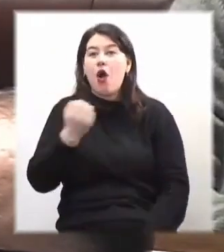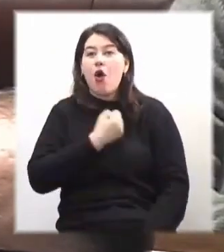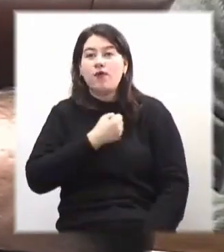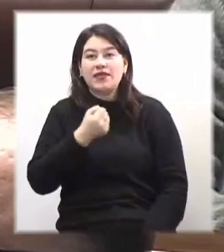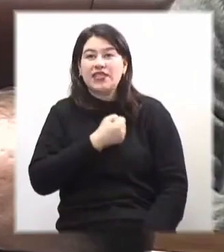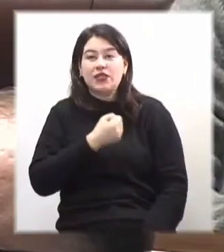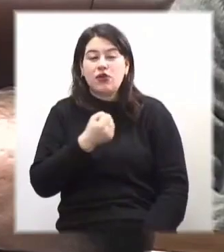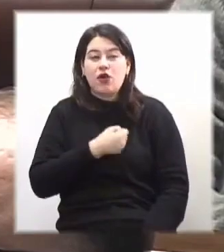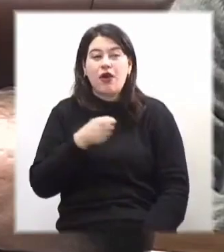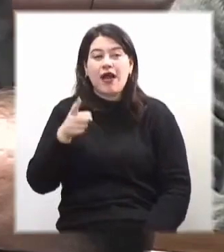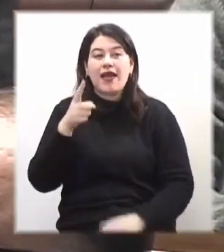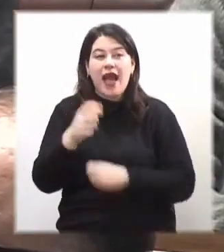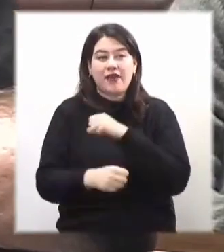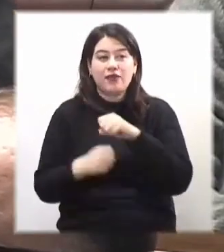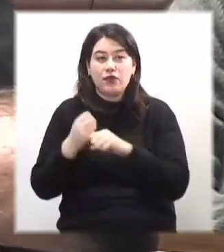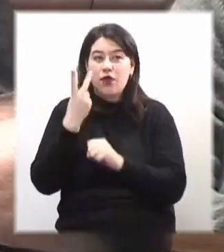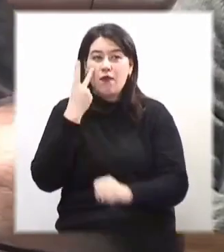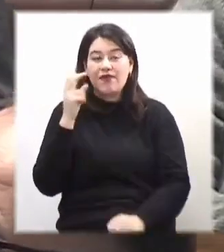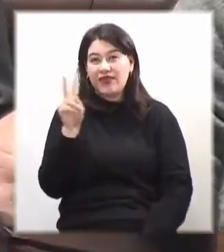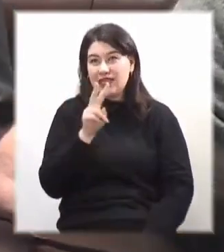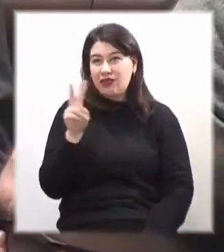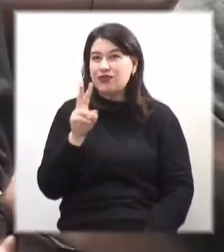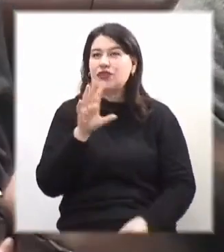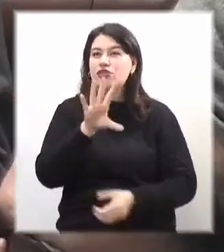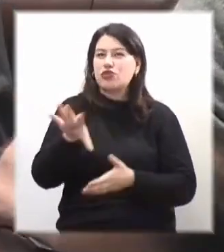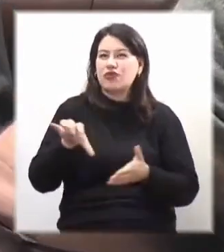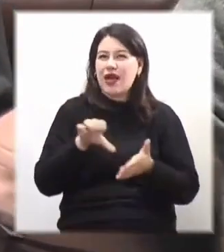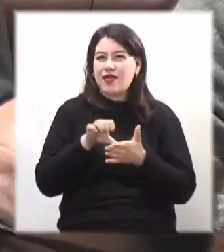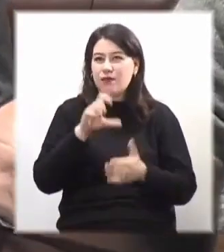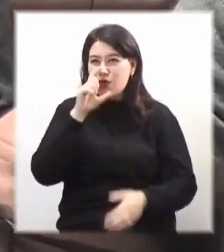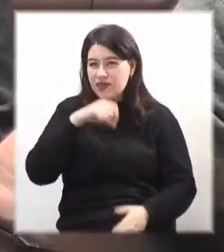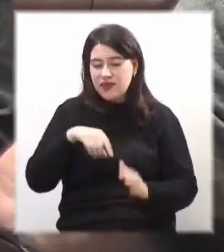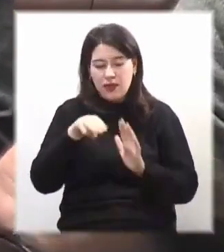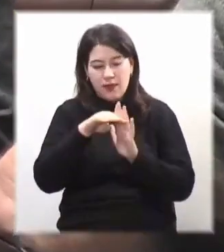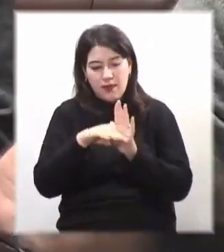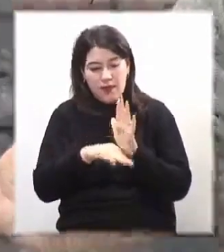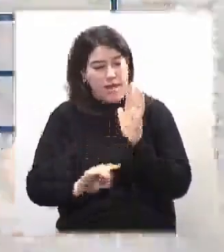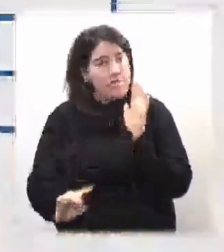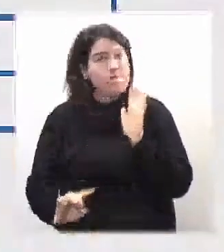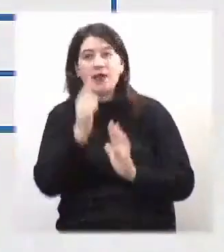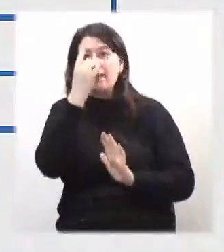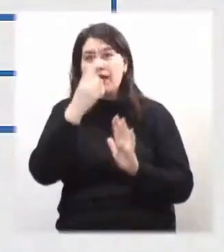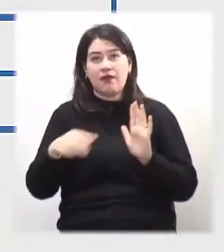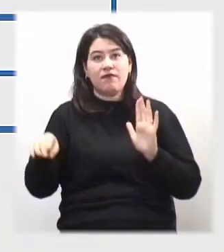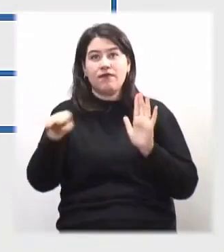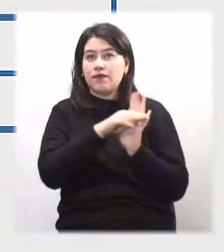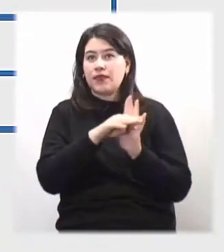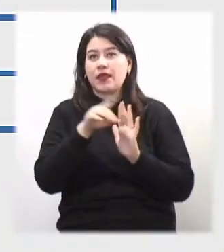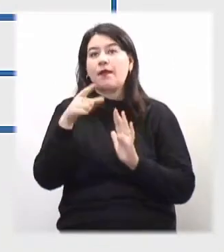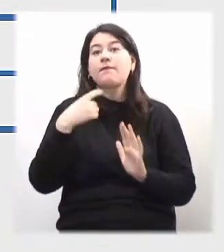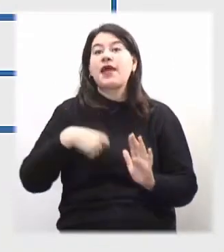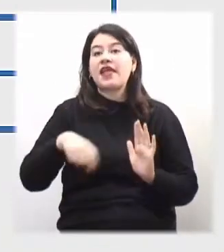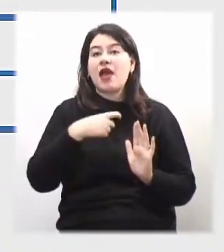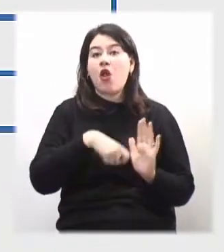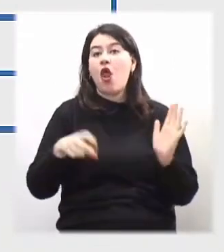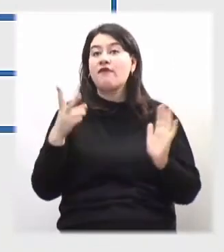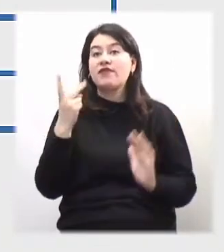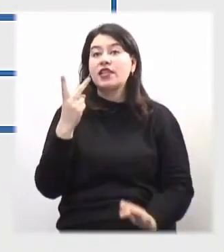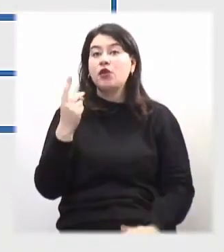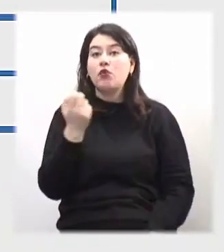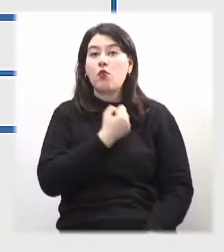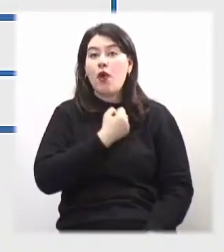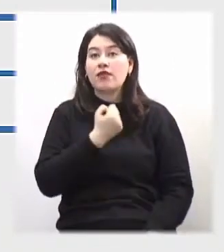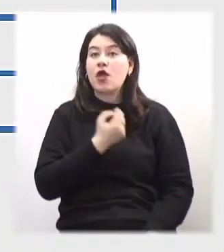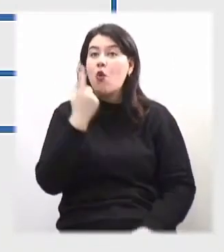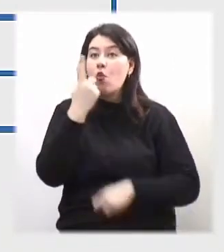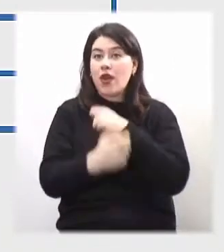2022 de todos los barrios de la ciudad de Montevideo quedó en primer lugar con 21 homicidios en un año esta cifra